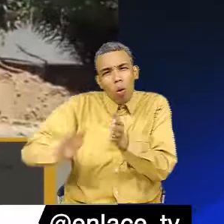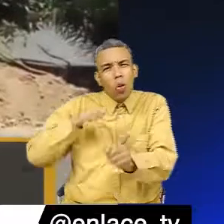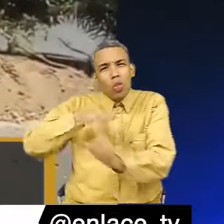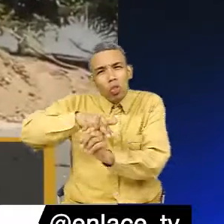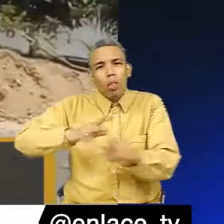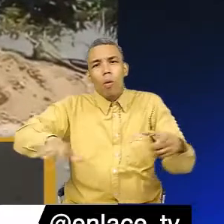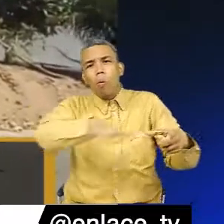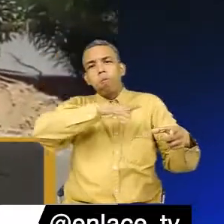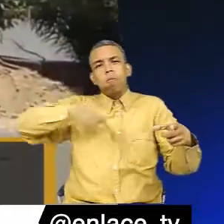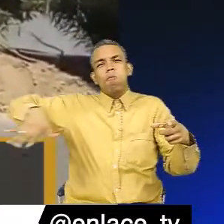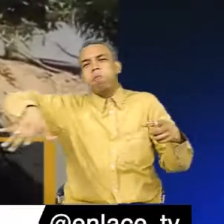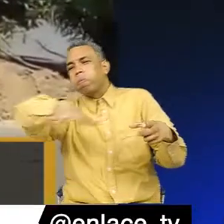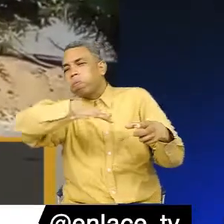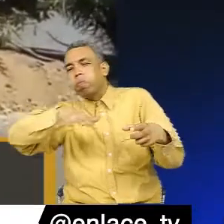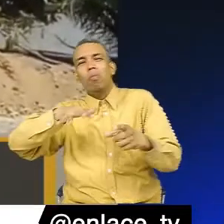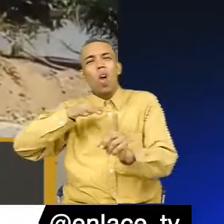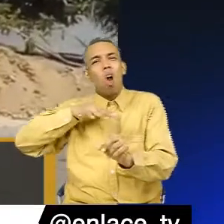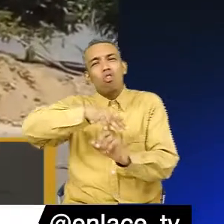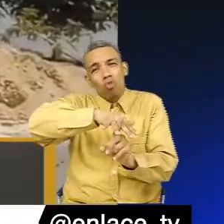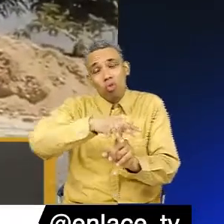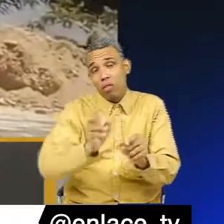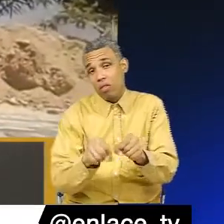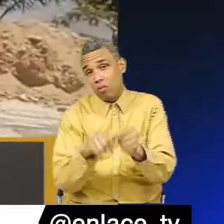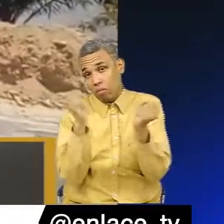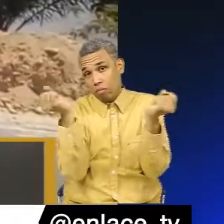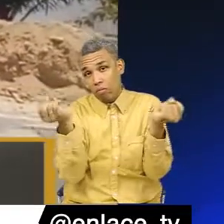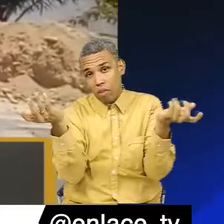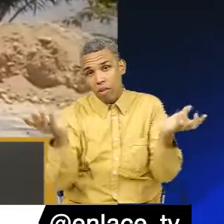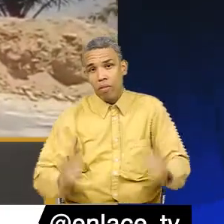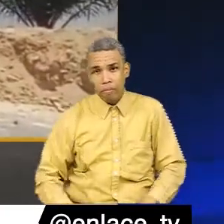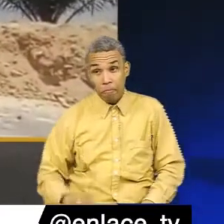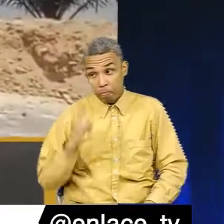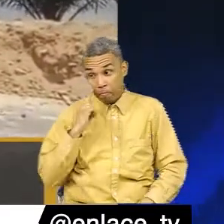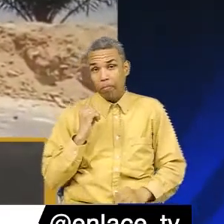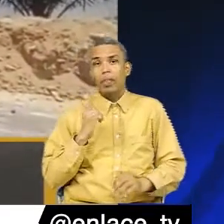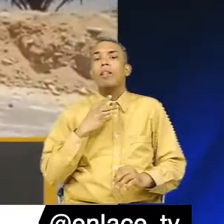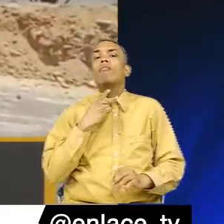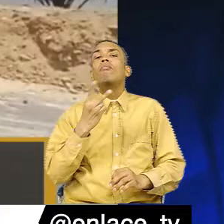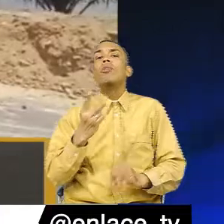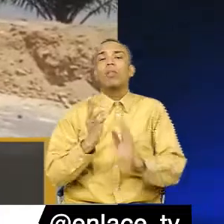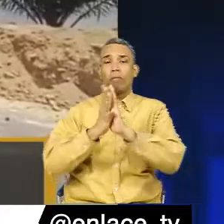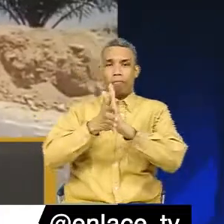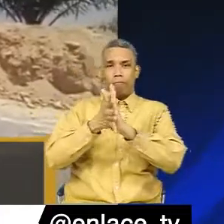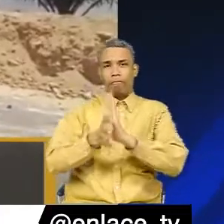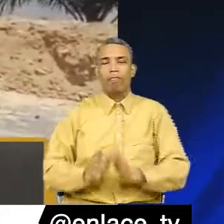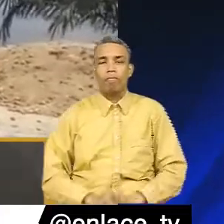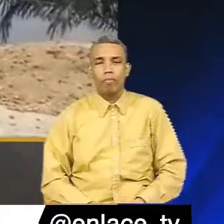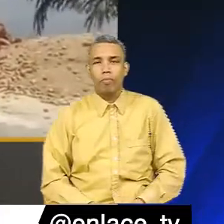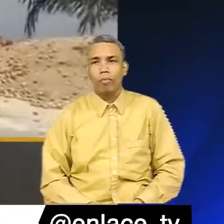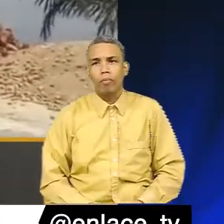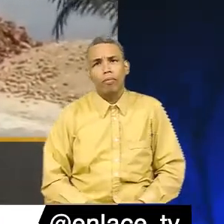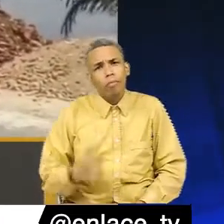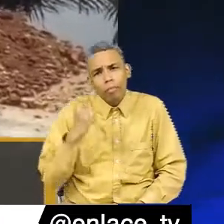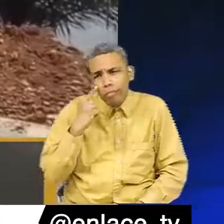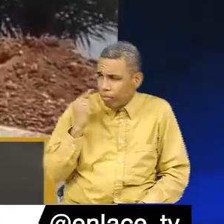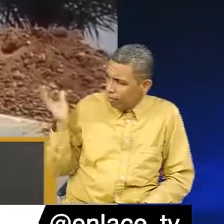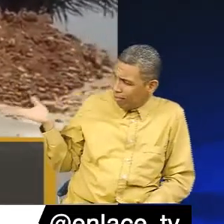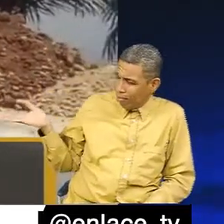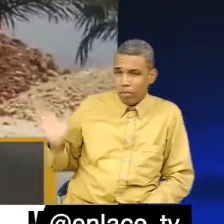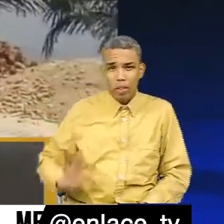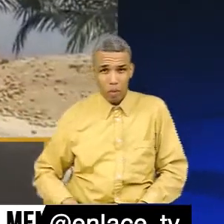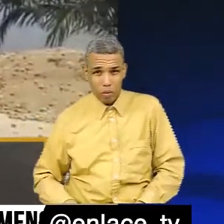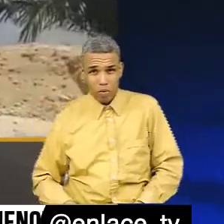Solicitamos a las entidades encargadas de la alcaldía revisar el tema de los